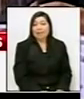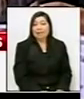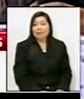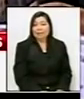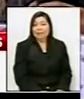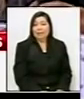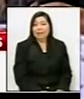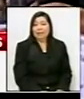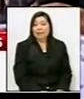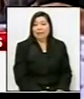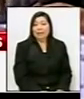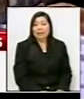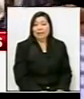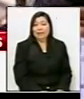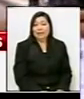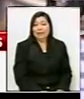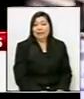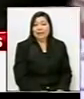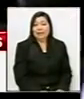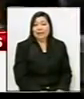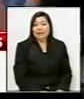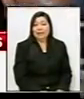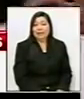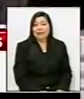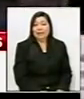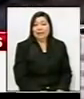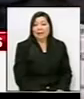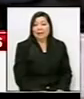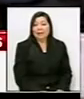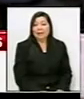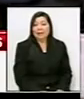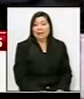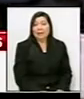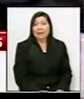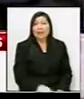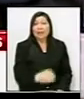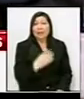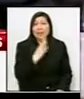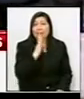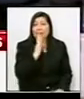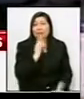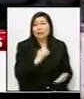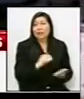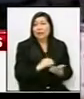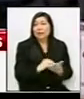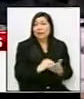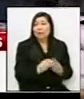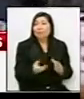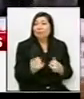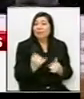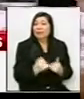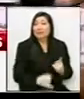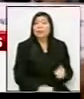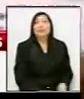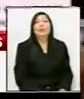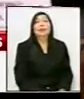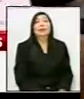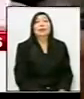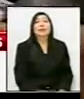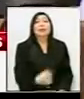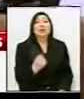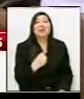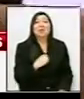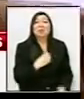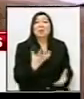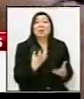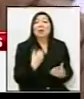Gracias, congresista. Congresista Velázquez Quesquén. Presidente, permítame intervenir en este tema de las conclusiones, para que no se me entienda que yo